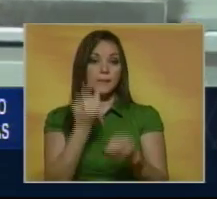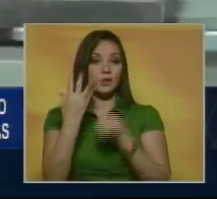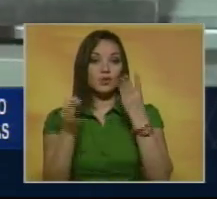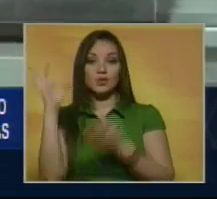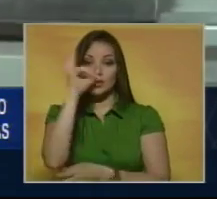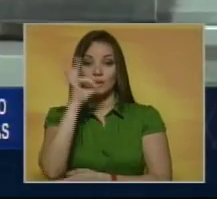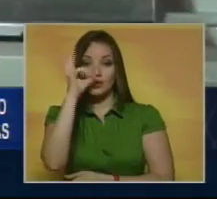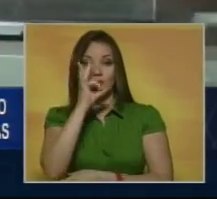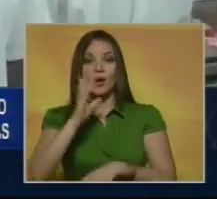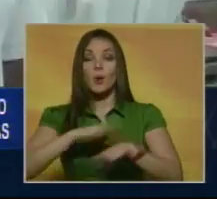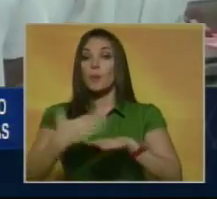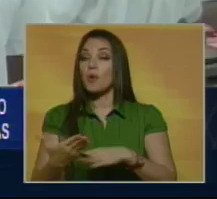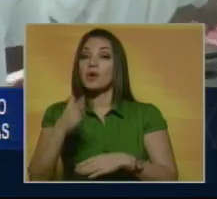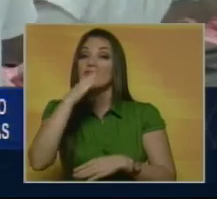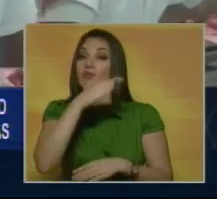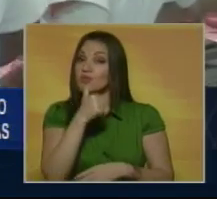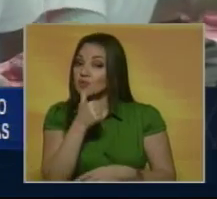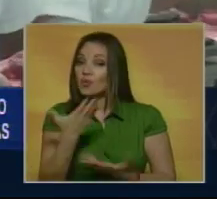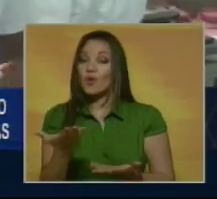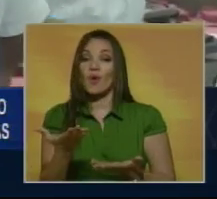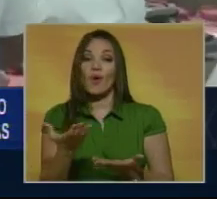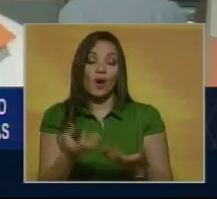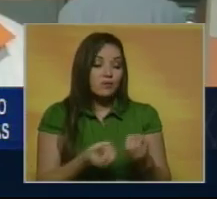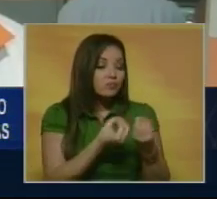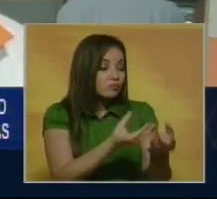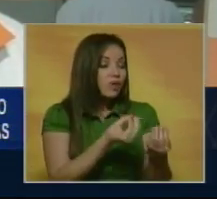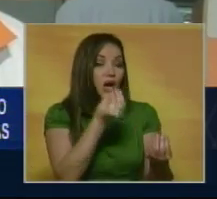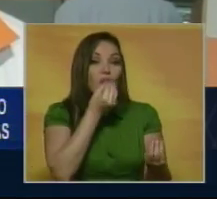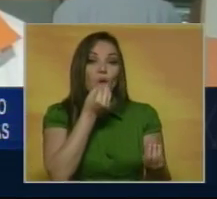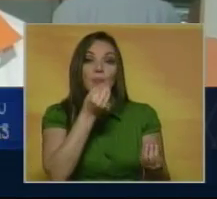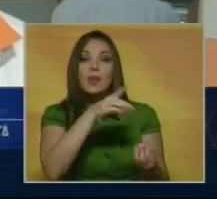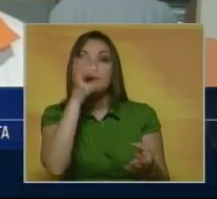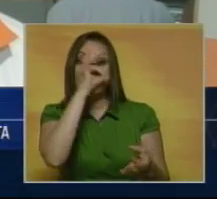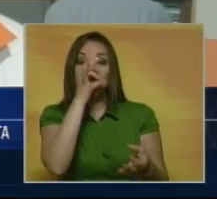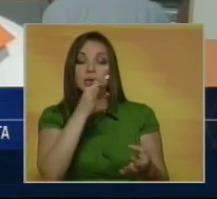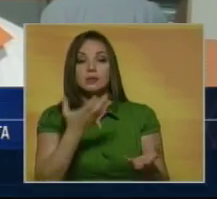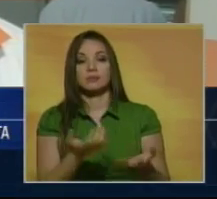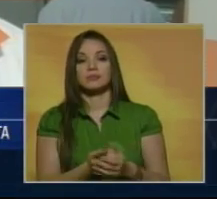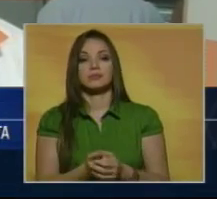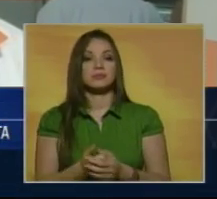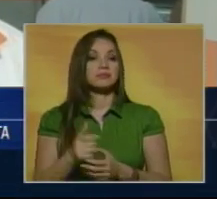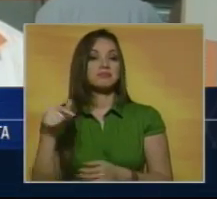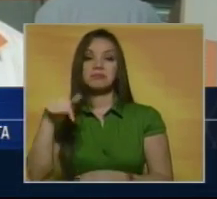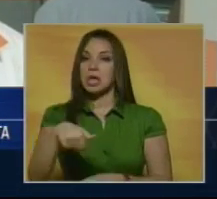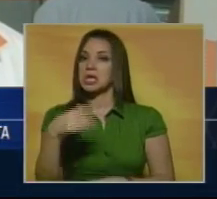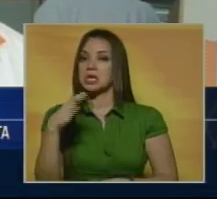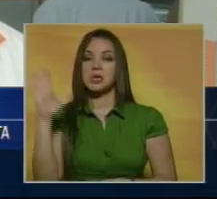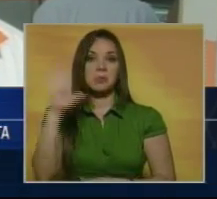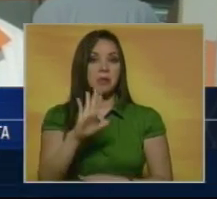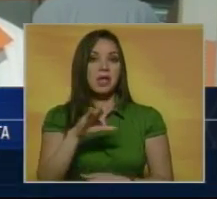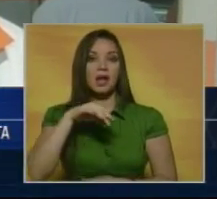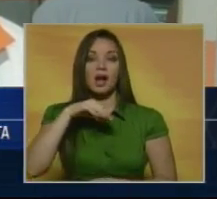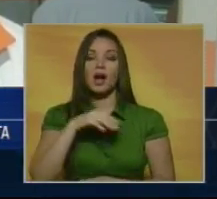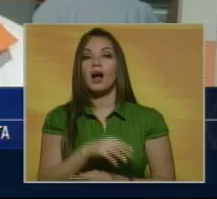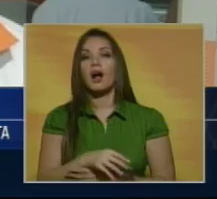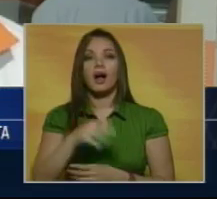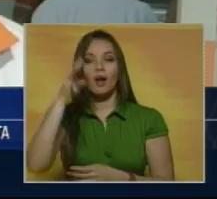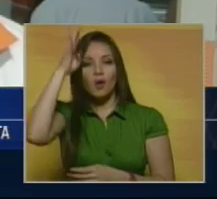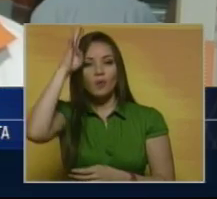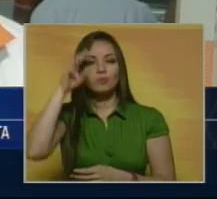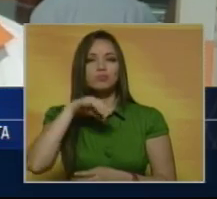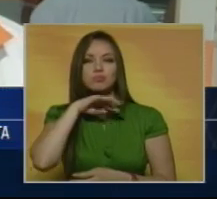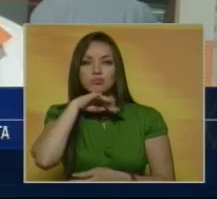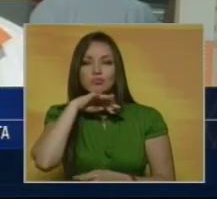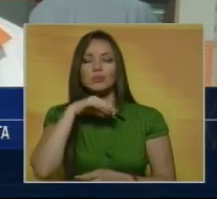cochino debido a la escasez de alimentos para la cría. Por lo general el pavo no ha llegado, tenemos ya varios meses sin el pavo. El cochino comenzó a llegar